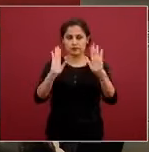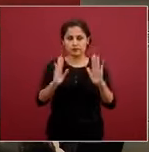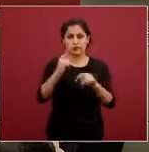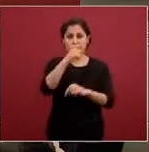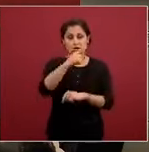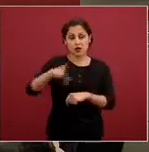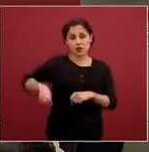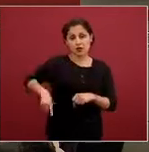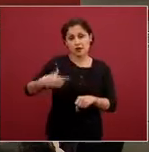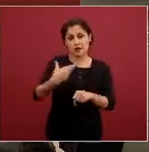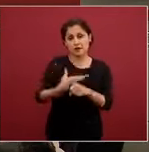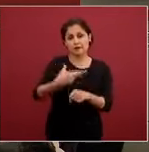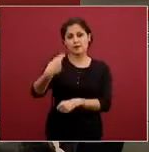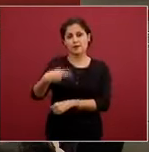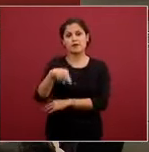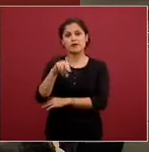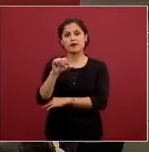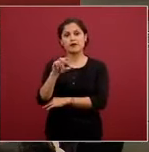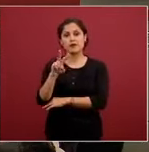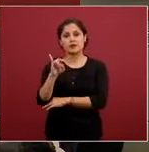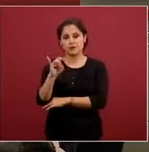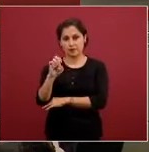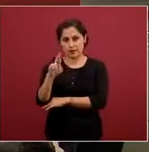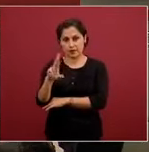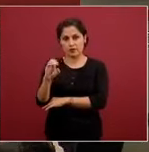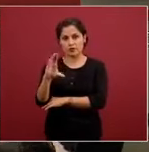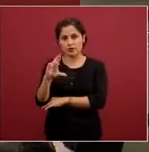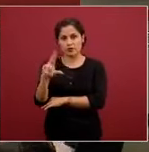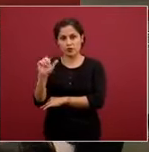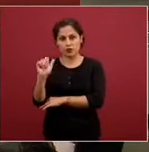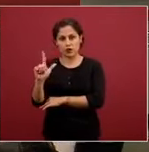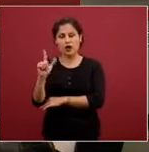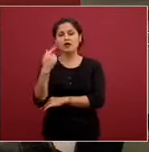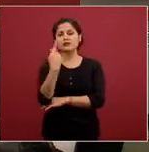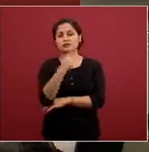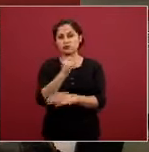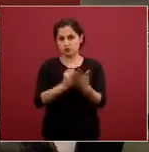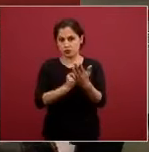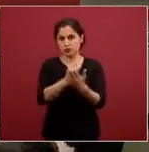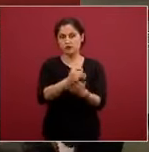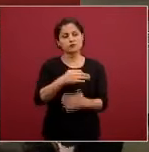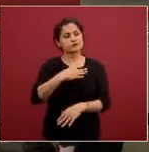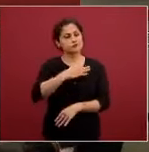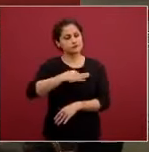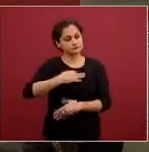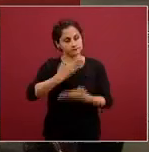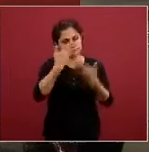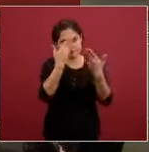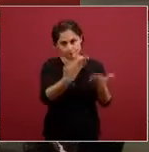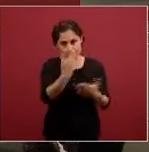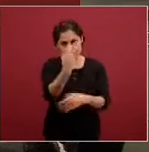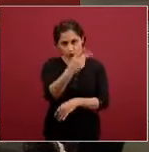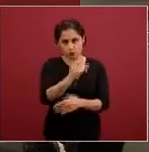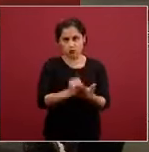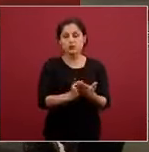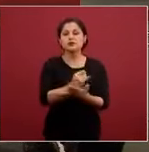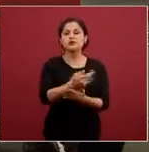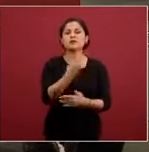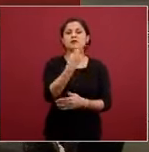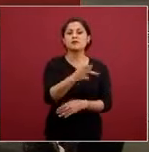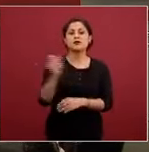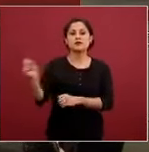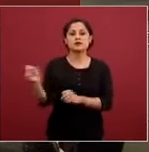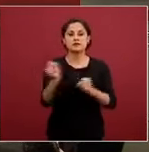esta atinadísima decisión, pero también felicitar a la persona que fue designada para ocupar por primera vez el cargo de